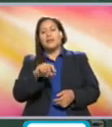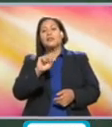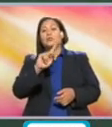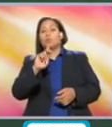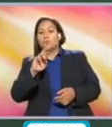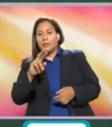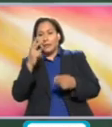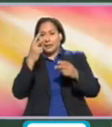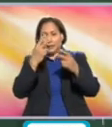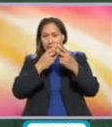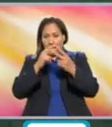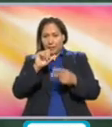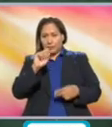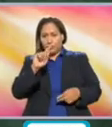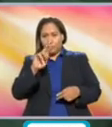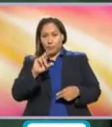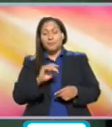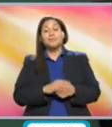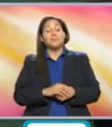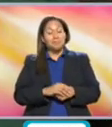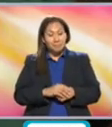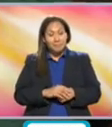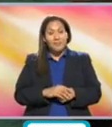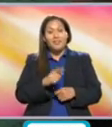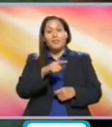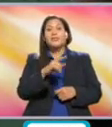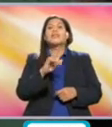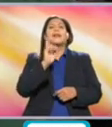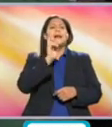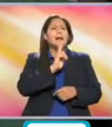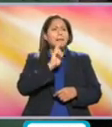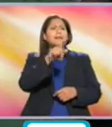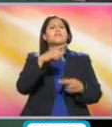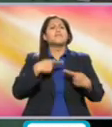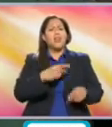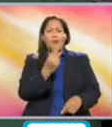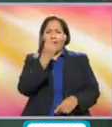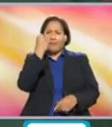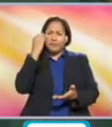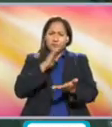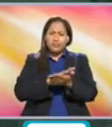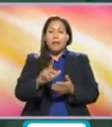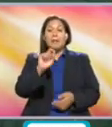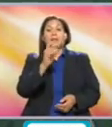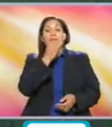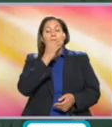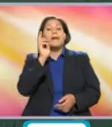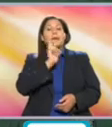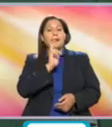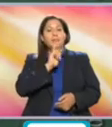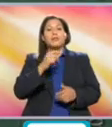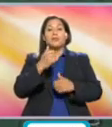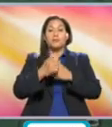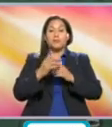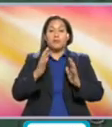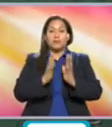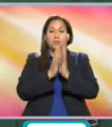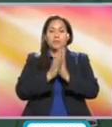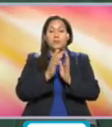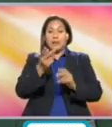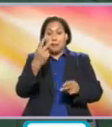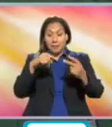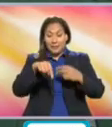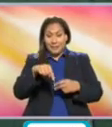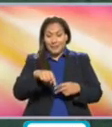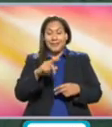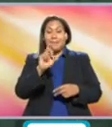superastro. La Superastro, que además usted reta al cliente. No, aquí tenemos la competencia que si vienen y se